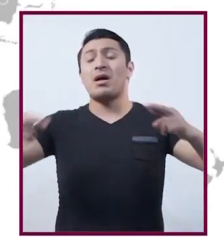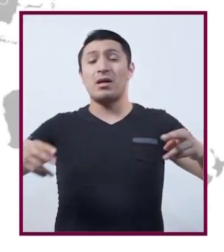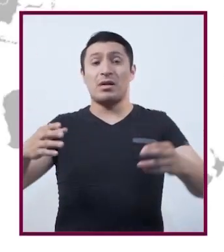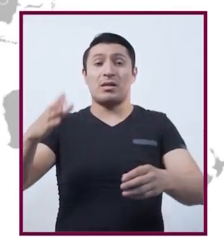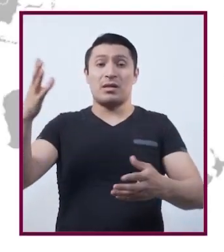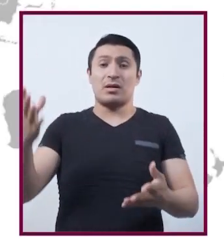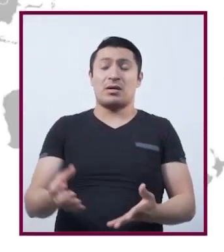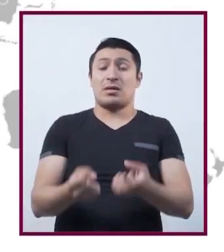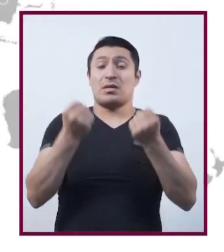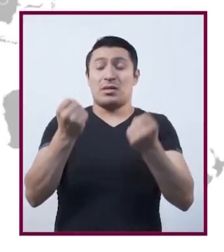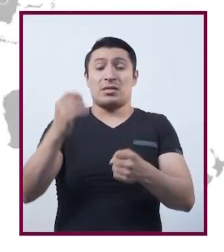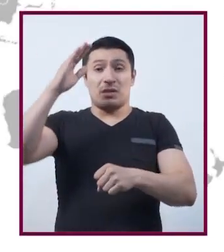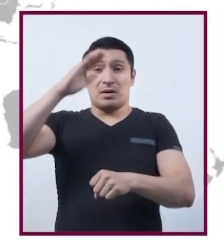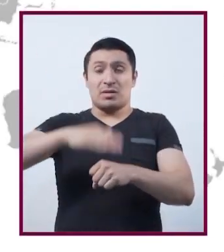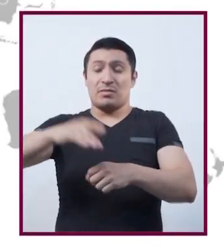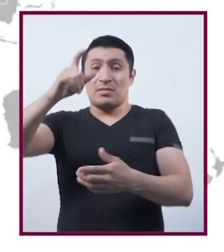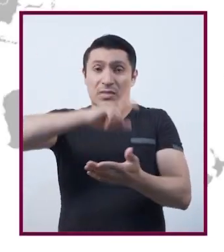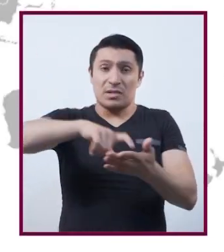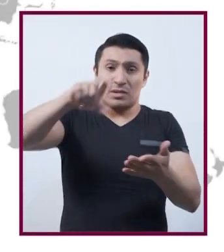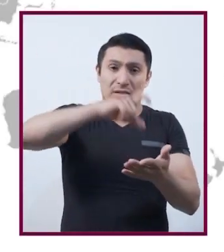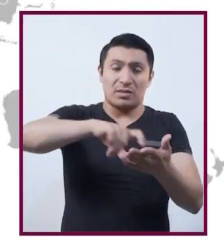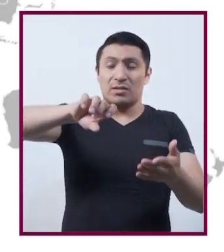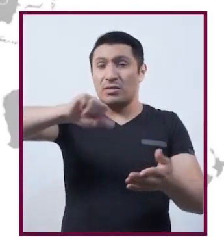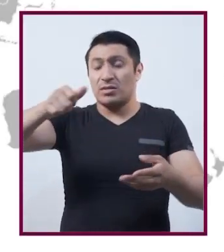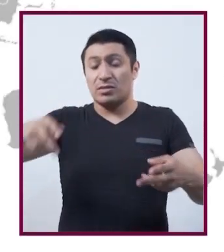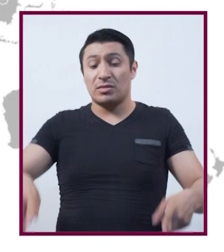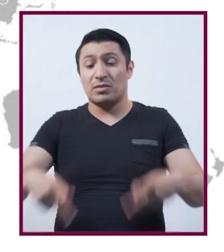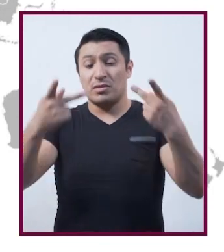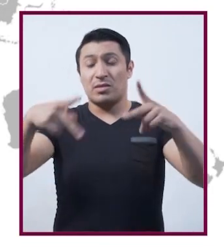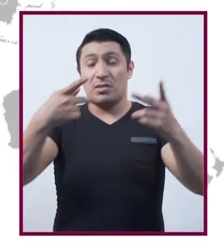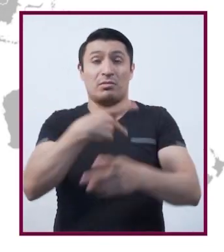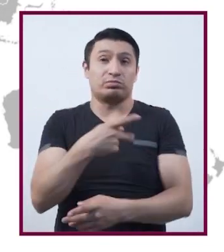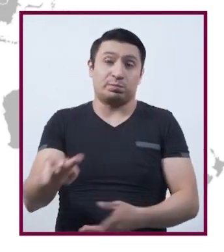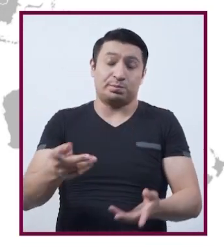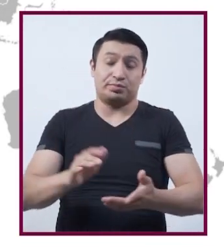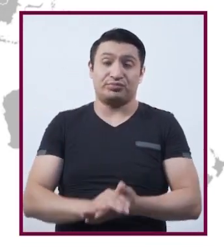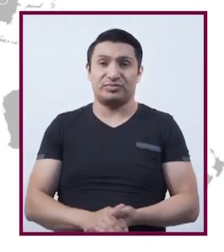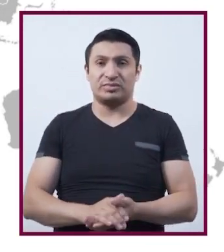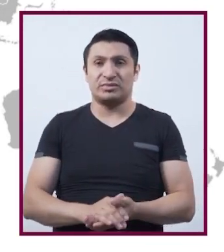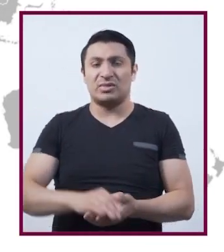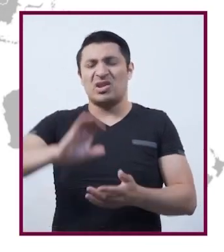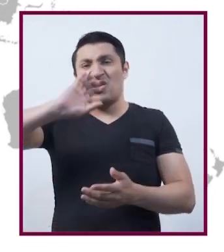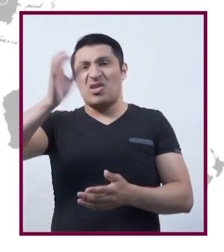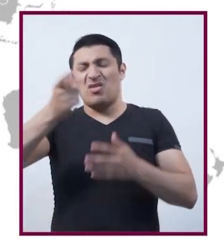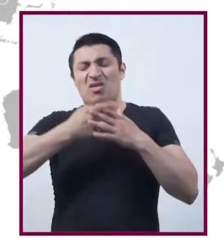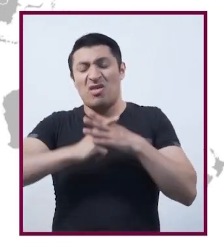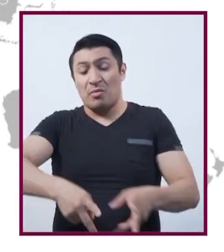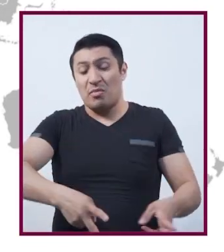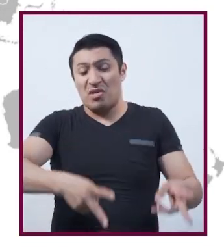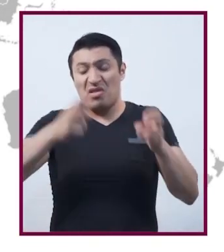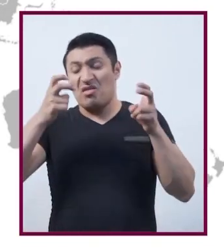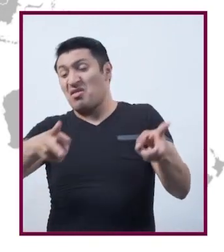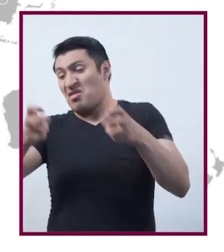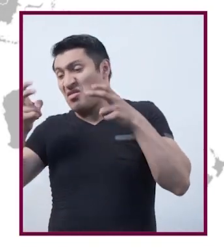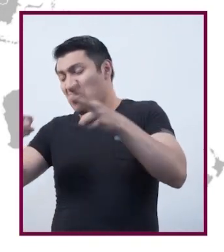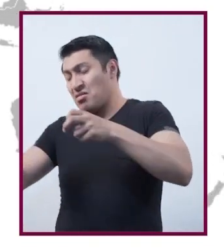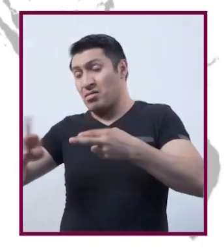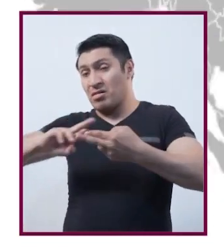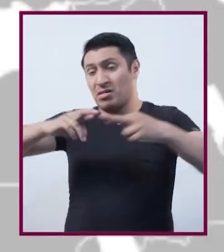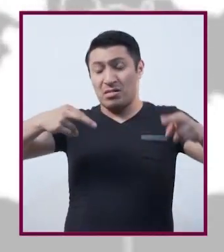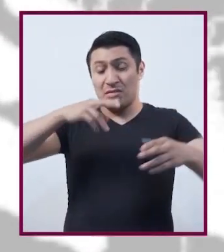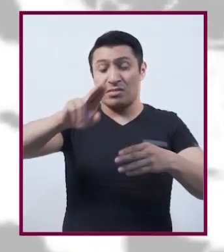¿Cuándo empezó este saqueo de recursos naturales en Latinoamérica? Eduardo Galeano lo tiene muy claro, desde el